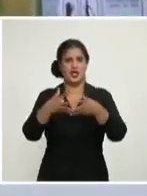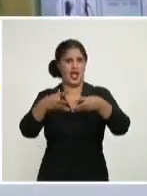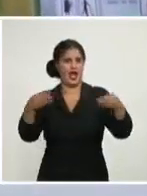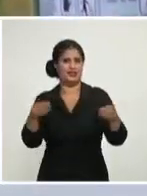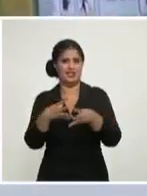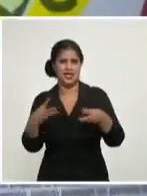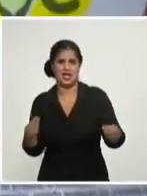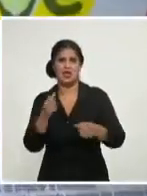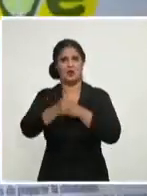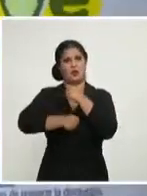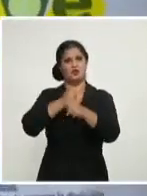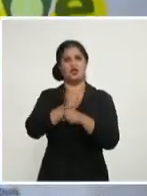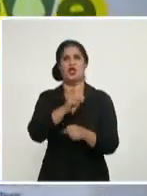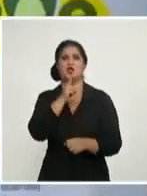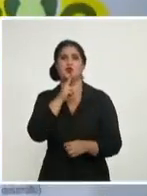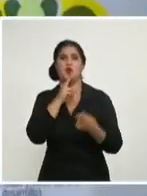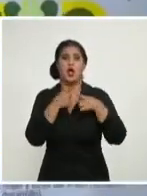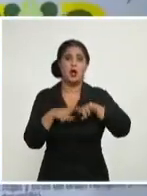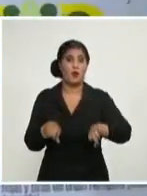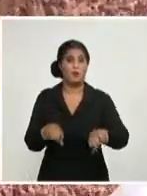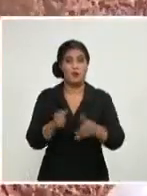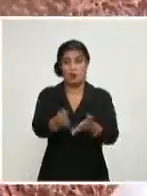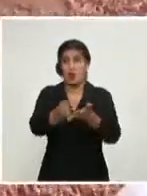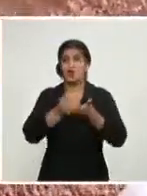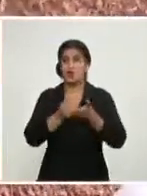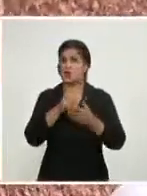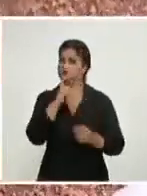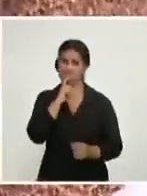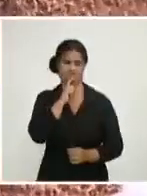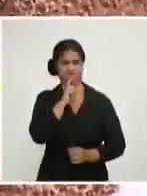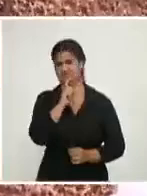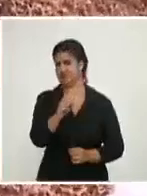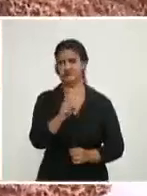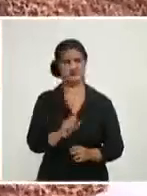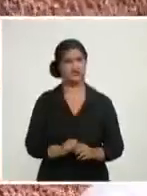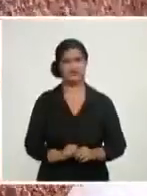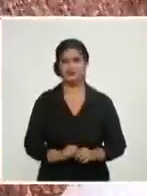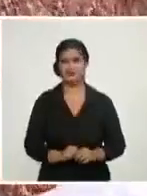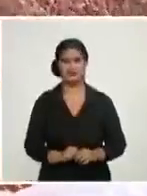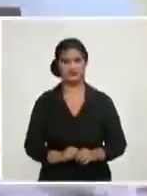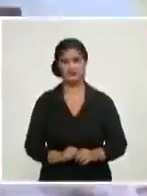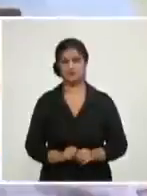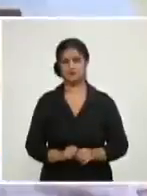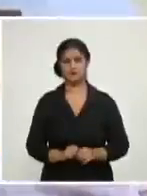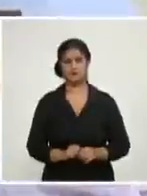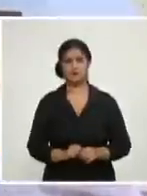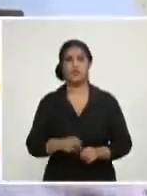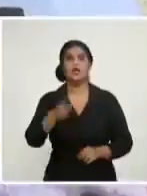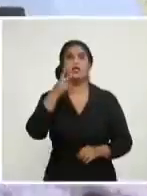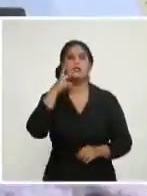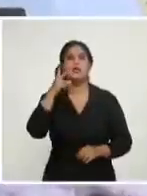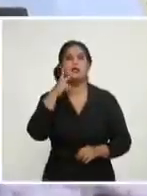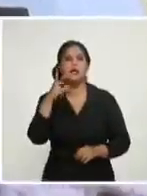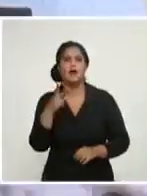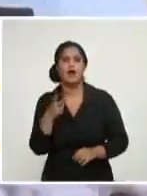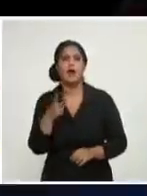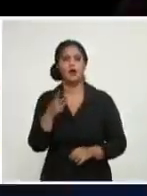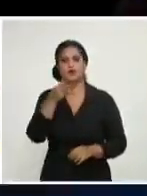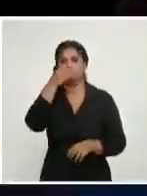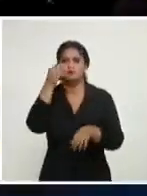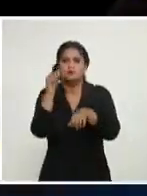es el producto estrella de la empresa Labiofan Cienfuegos. Residuos del tabaco, hidróxido de sodio y alcohol como